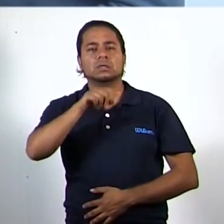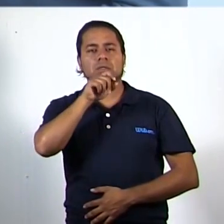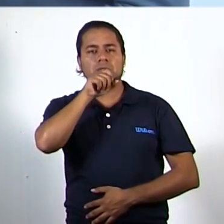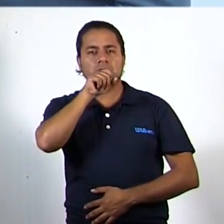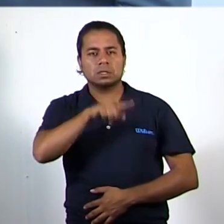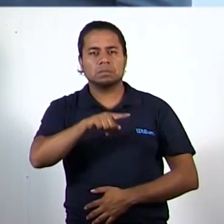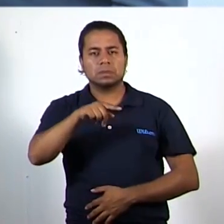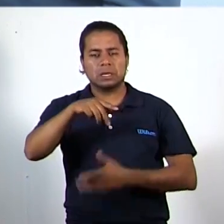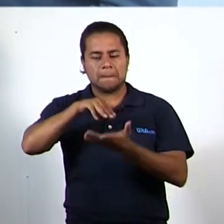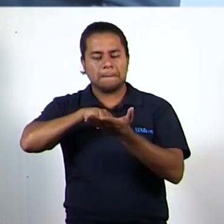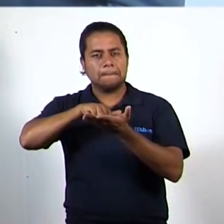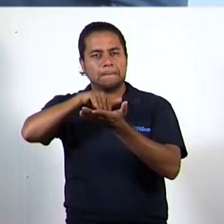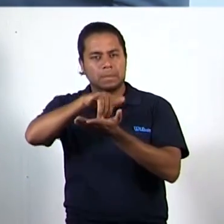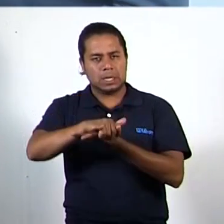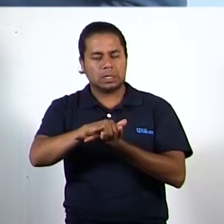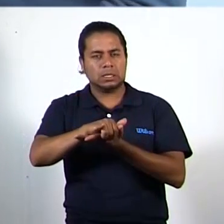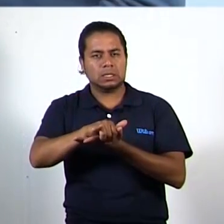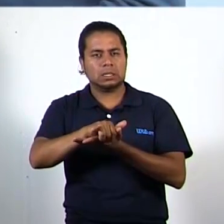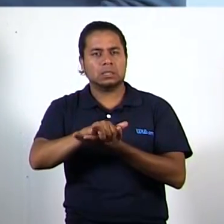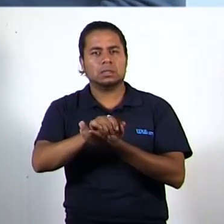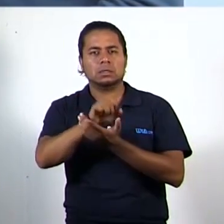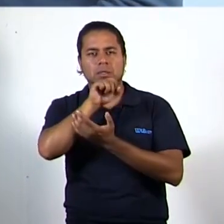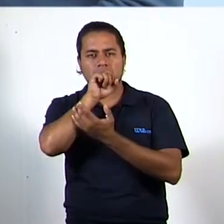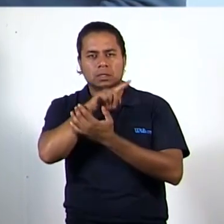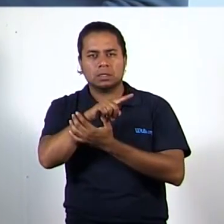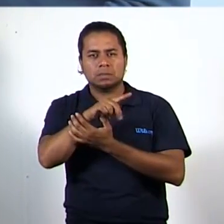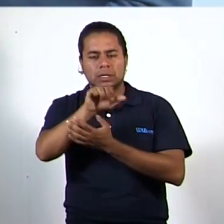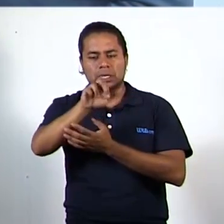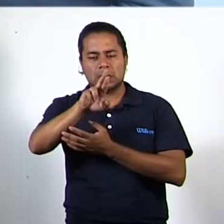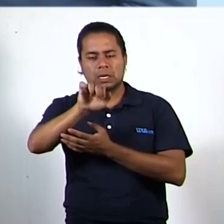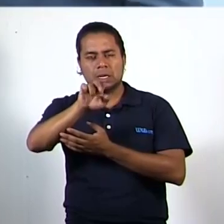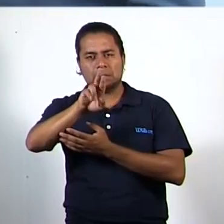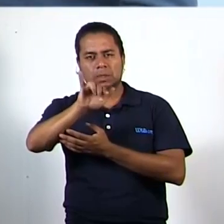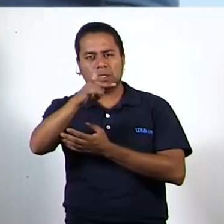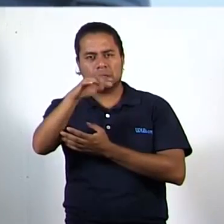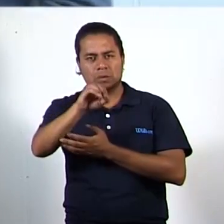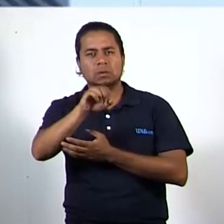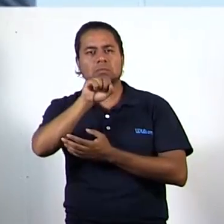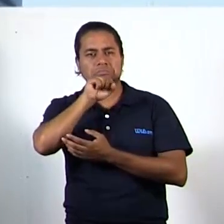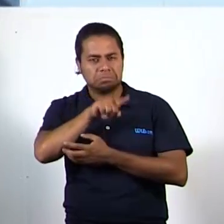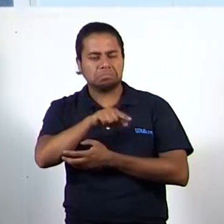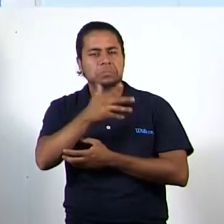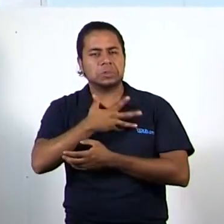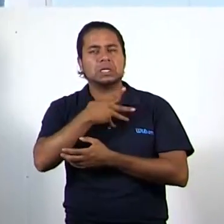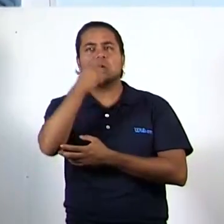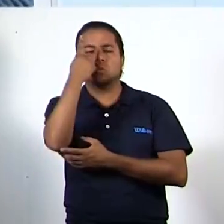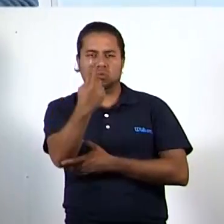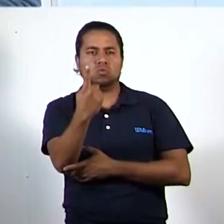numeración maya, y en el sistema de numeración arábigo. Muy bien,